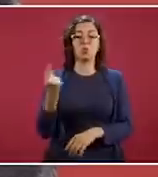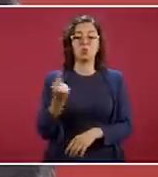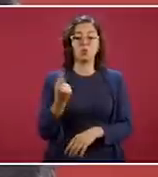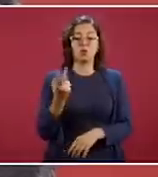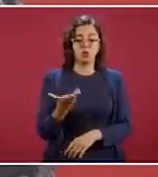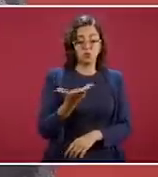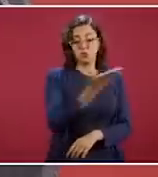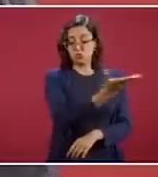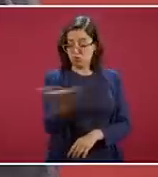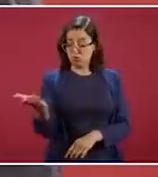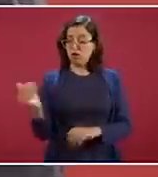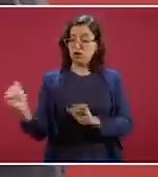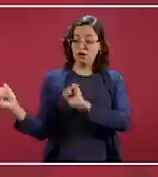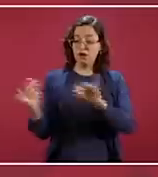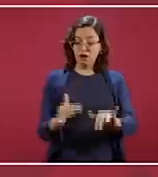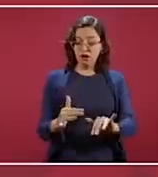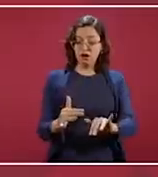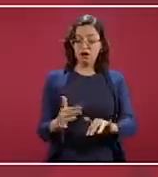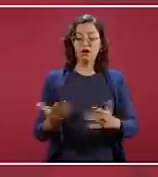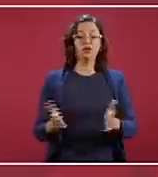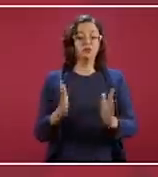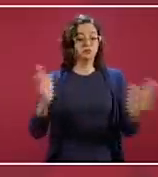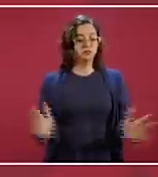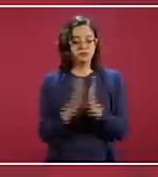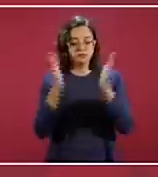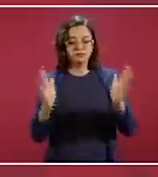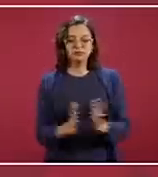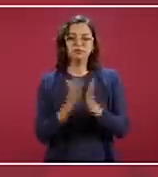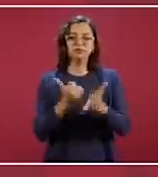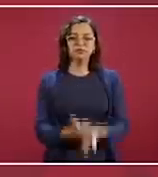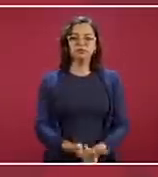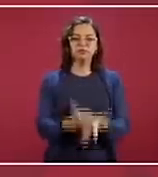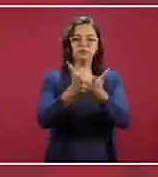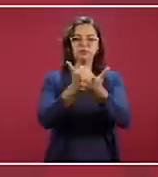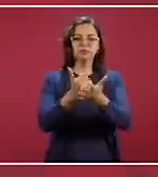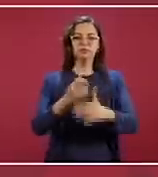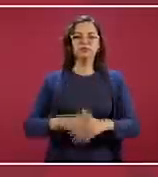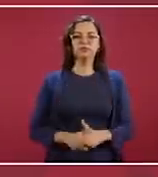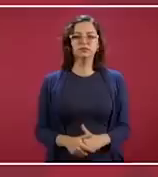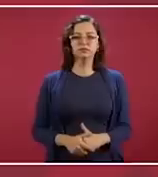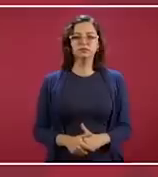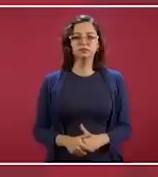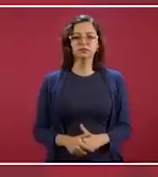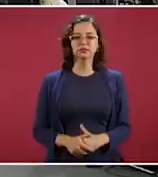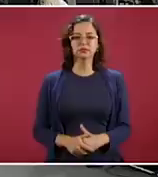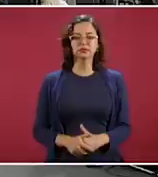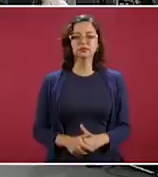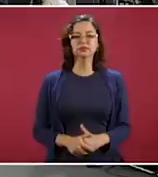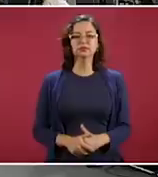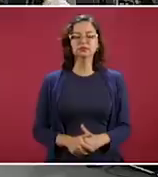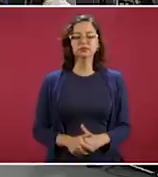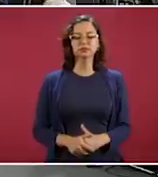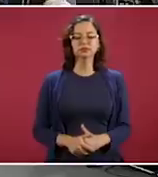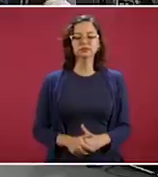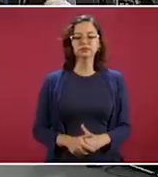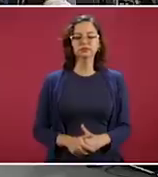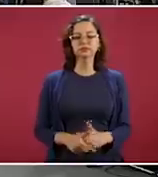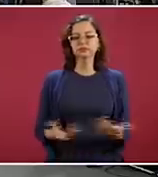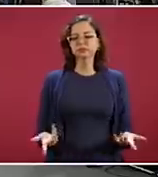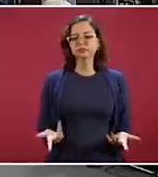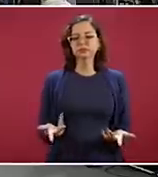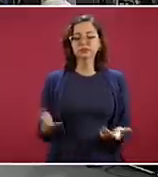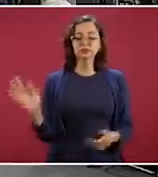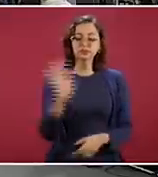la ayuda de ustedes, aunque no se tengan las